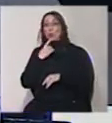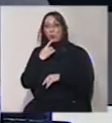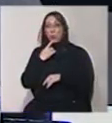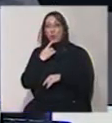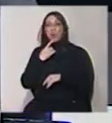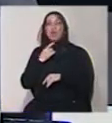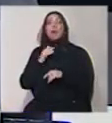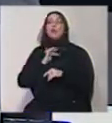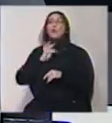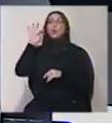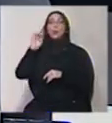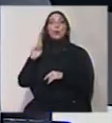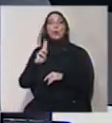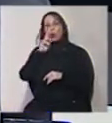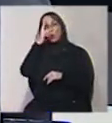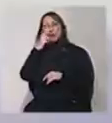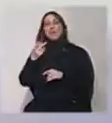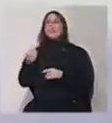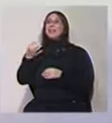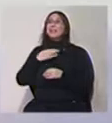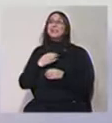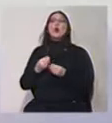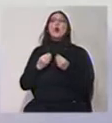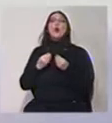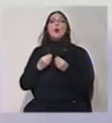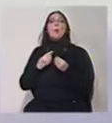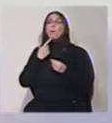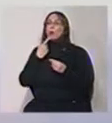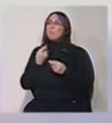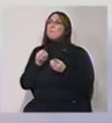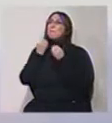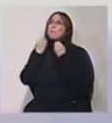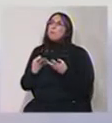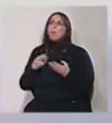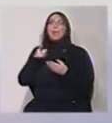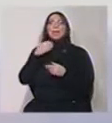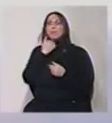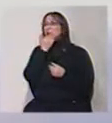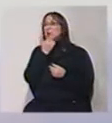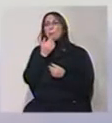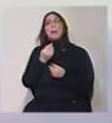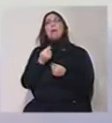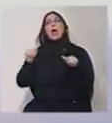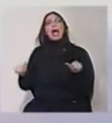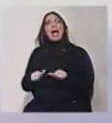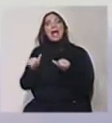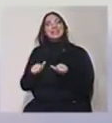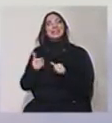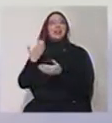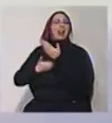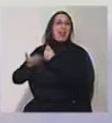los futuros uruguayos nos van a exigir como rendición de cuenta por lo que no supimos hacer